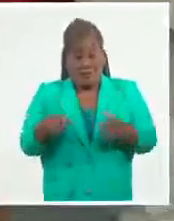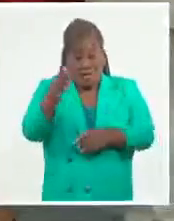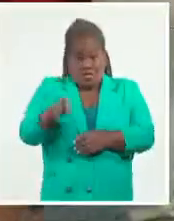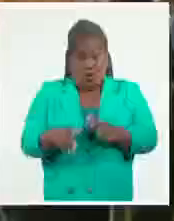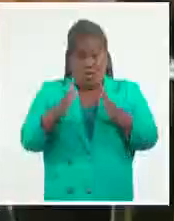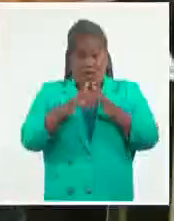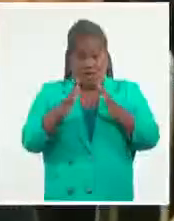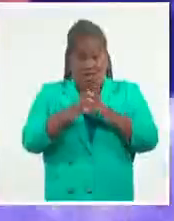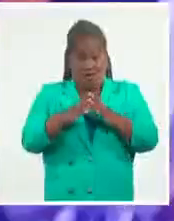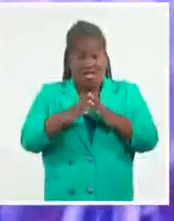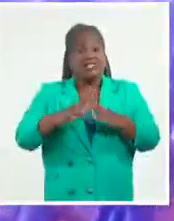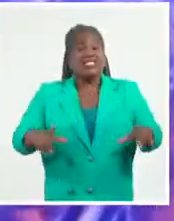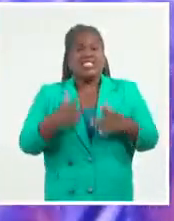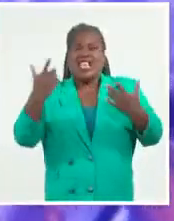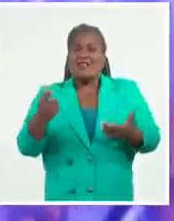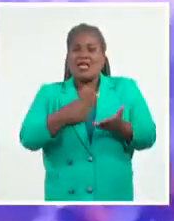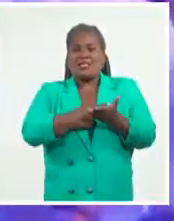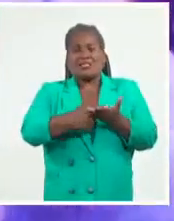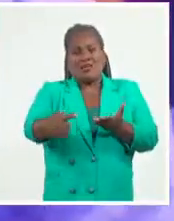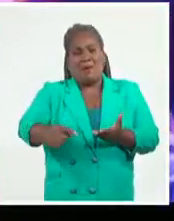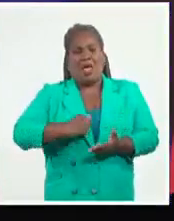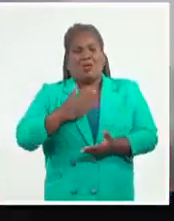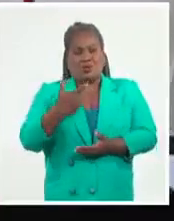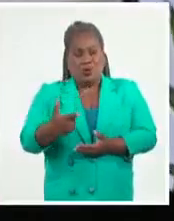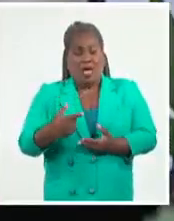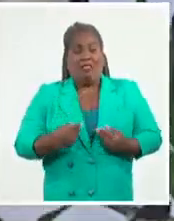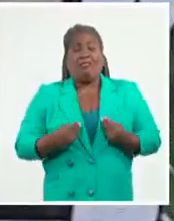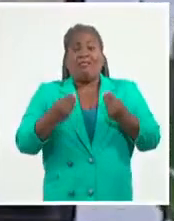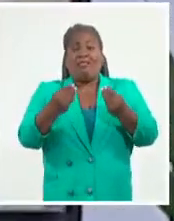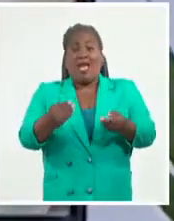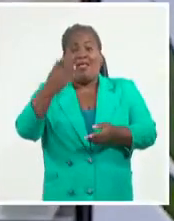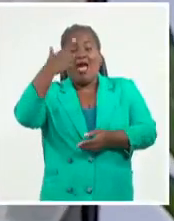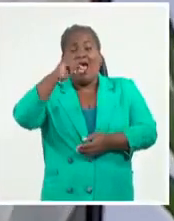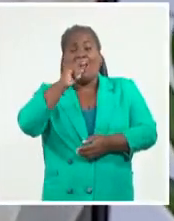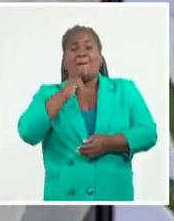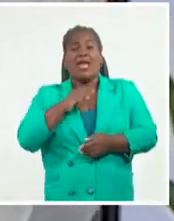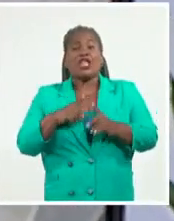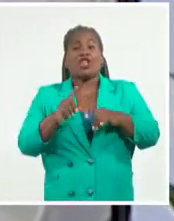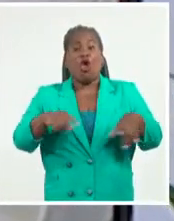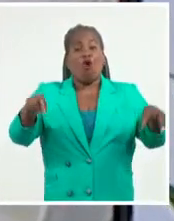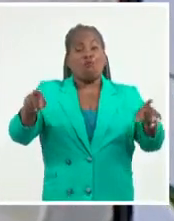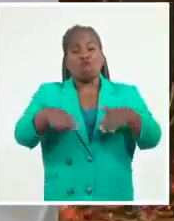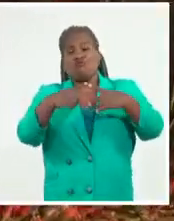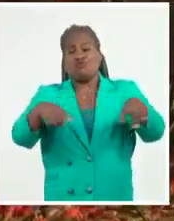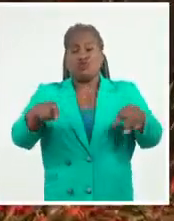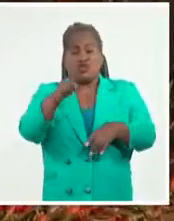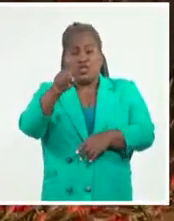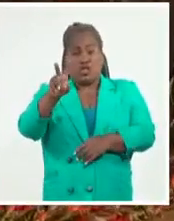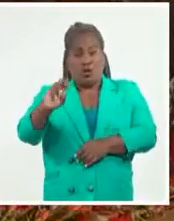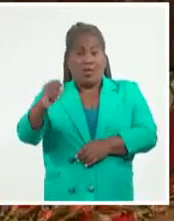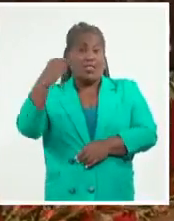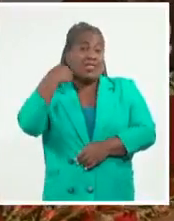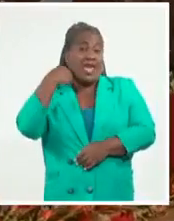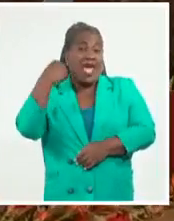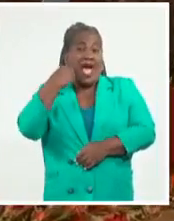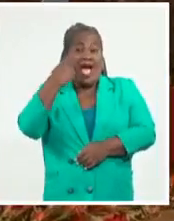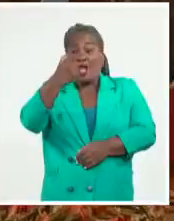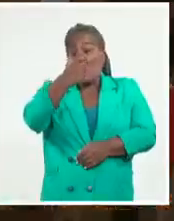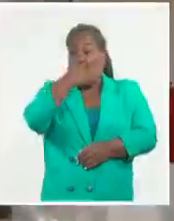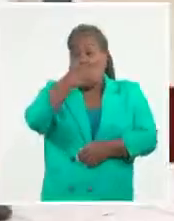su Semana de la Cultura, dedicada a la vida y obra de Adalberto Álvarez. A los 120 años del natalicio de Nicolás